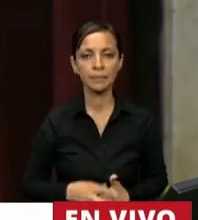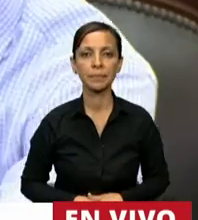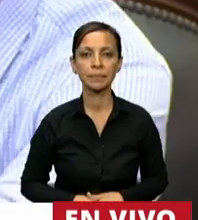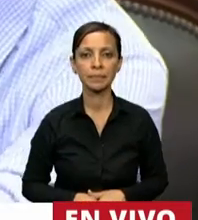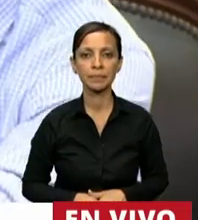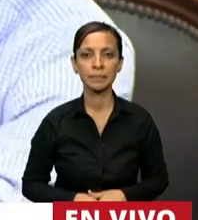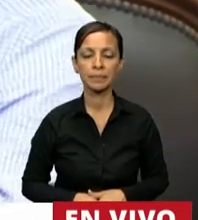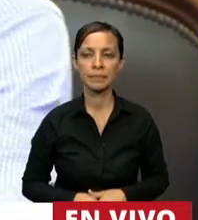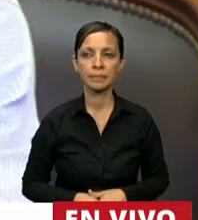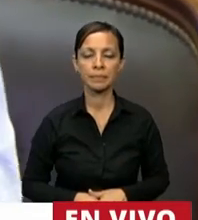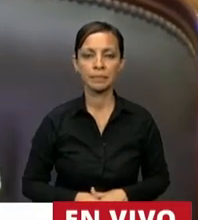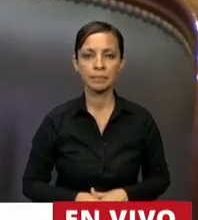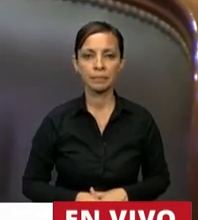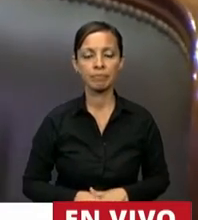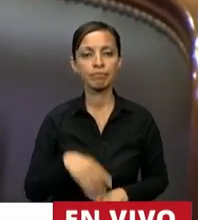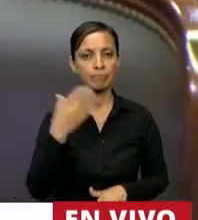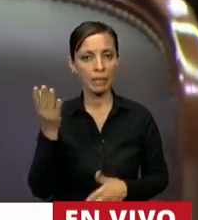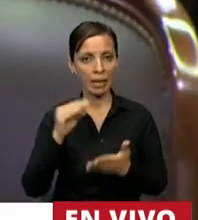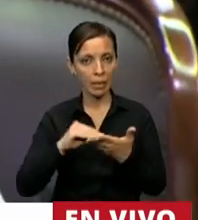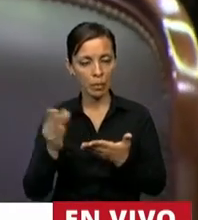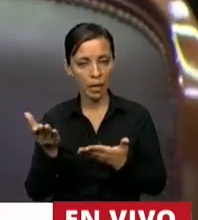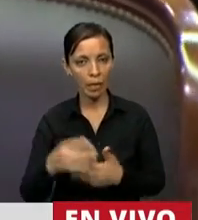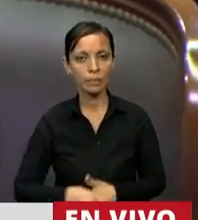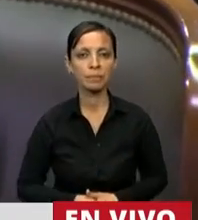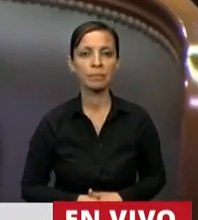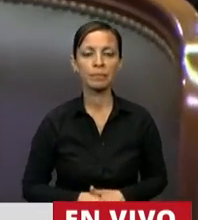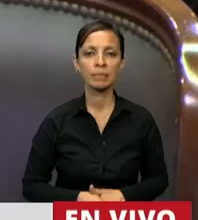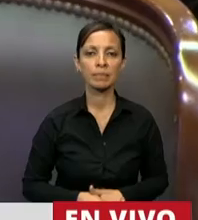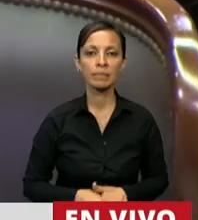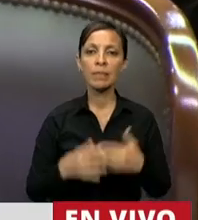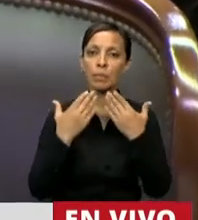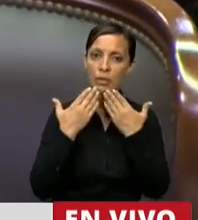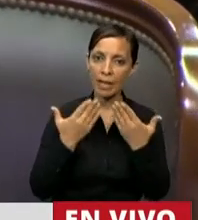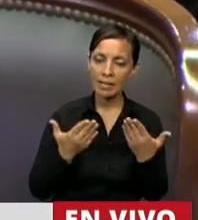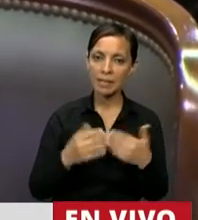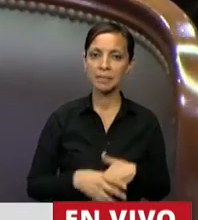por Leri Victoria. Diputado Ferraro. Sí, muchas gracias,